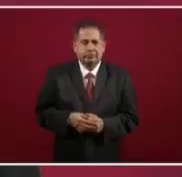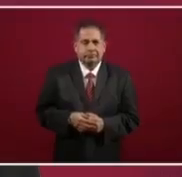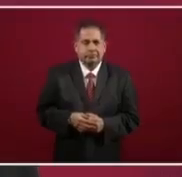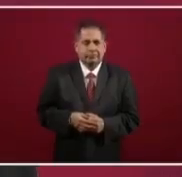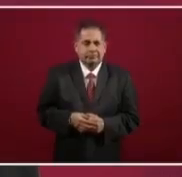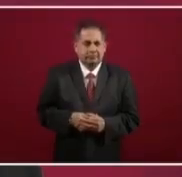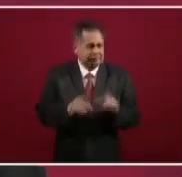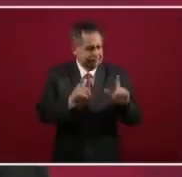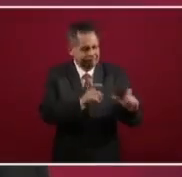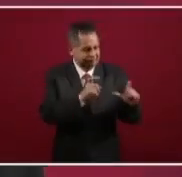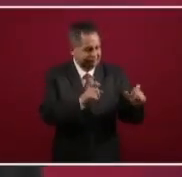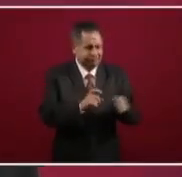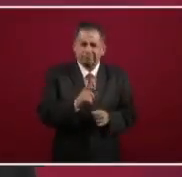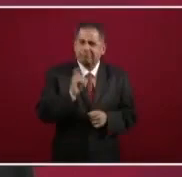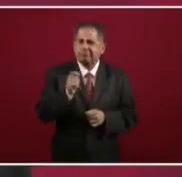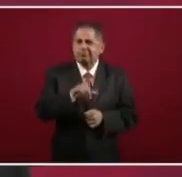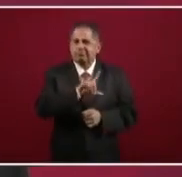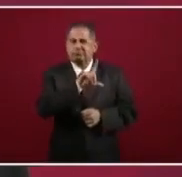humillantes